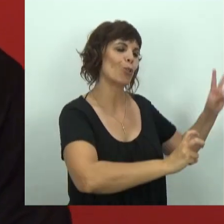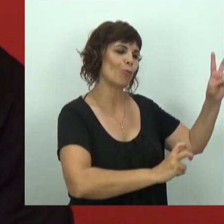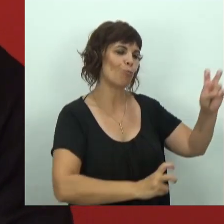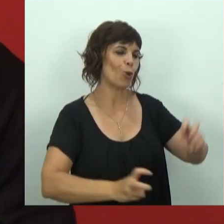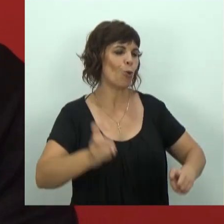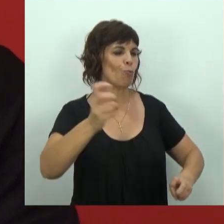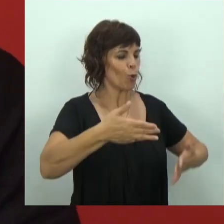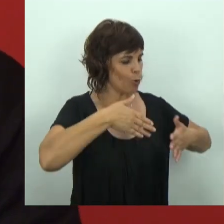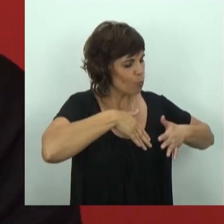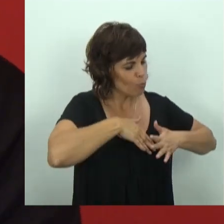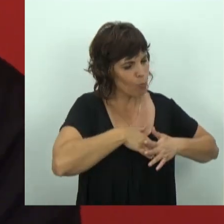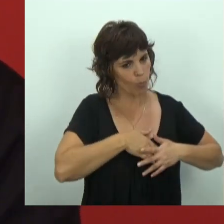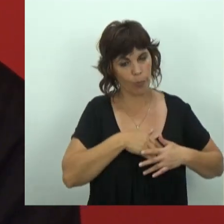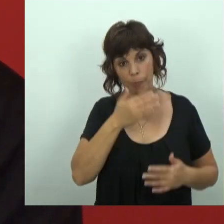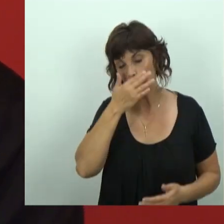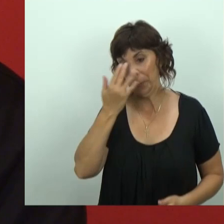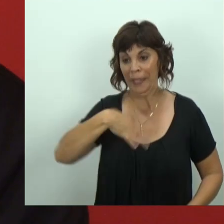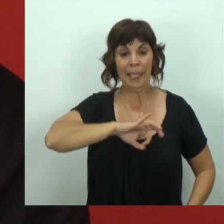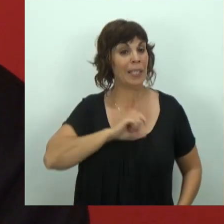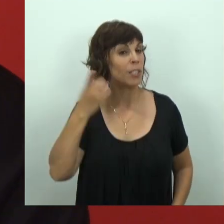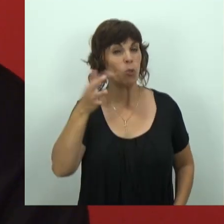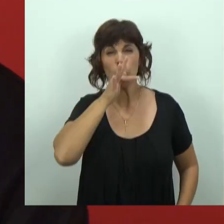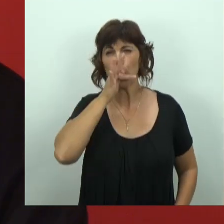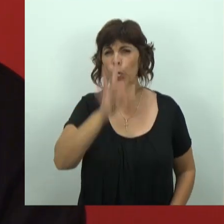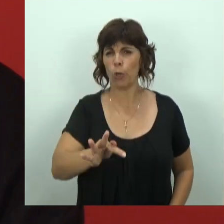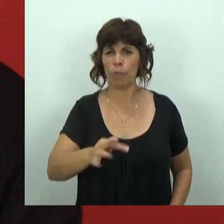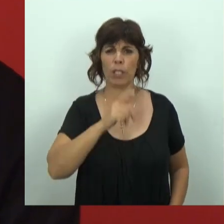El Señor ha dado promesas impresionantes.